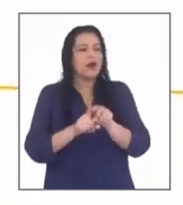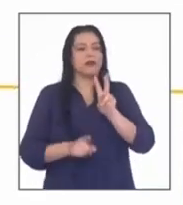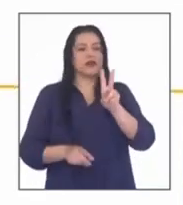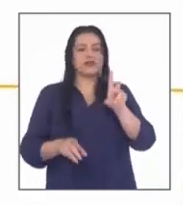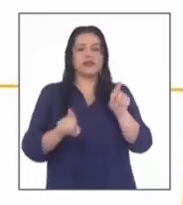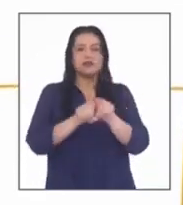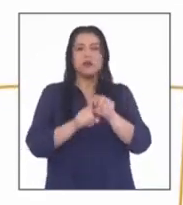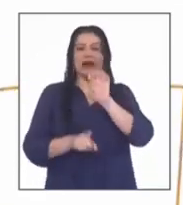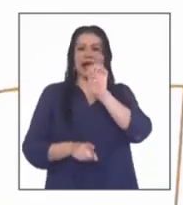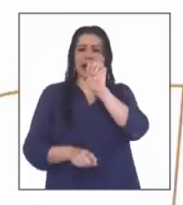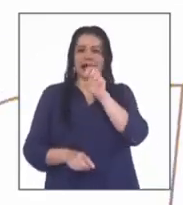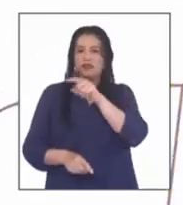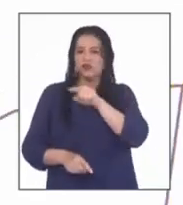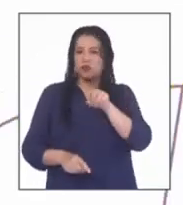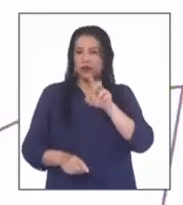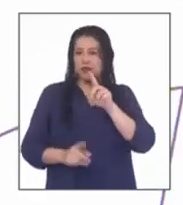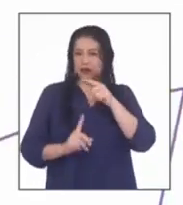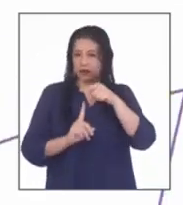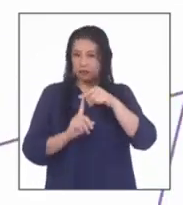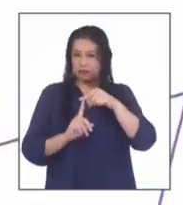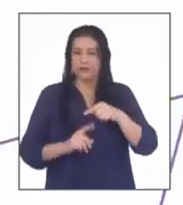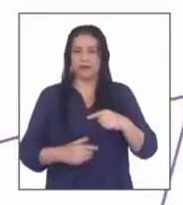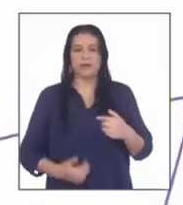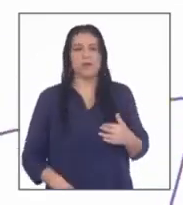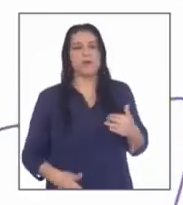espacio y tiempo.